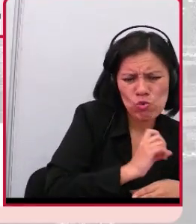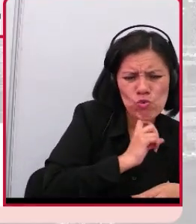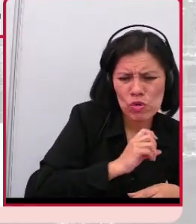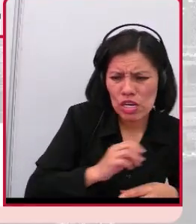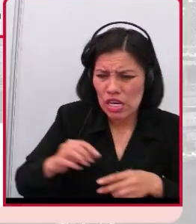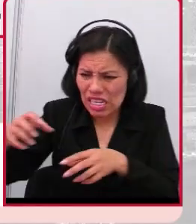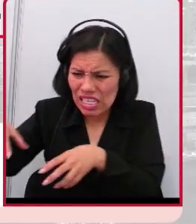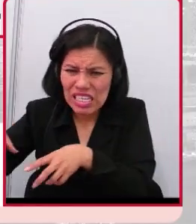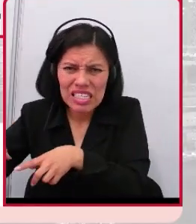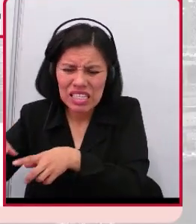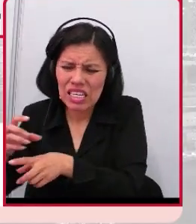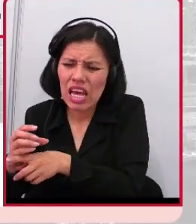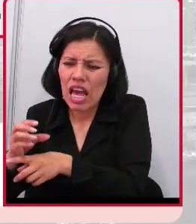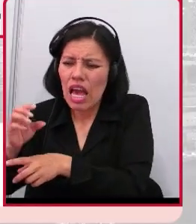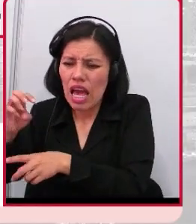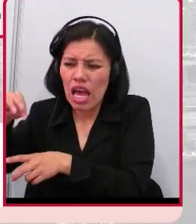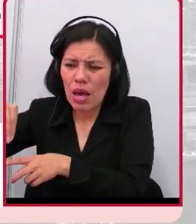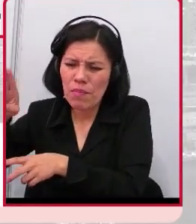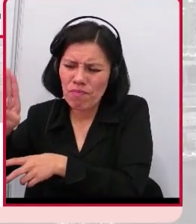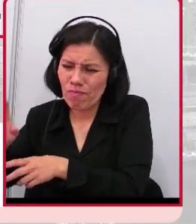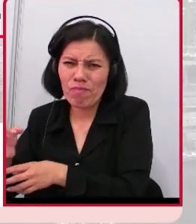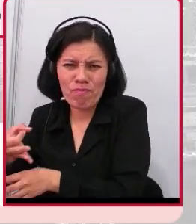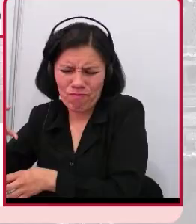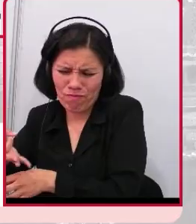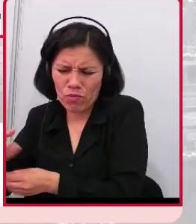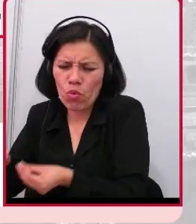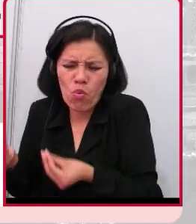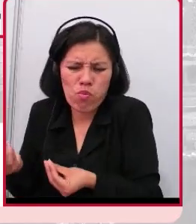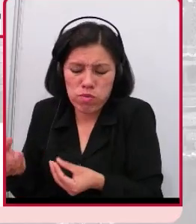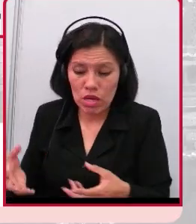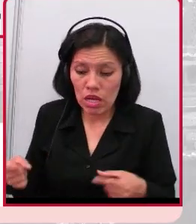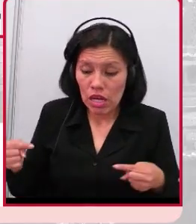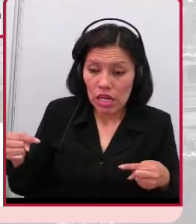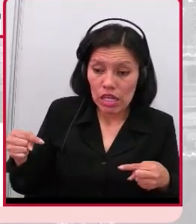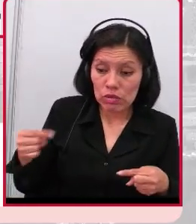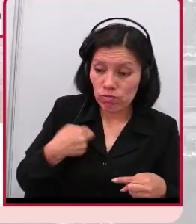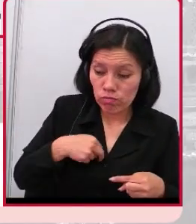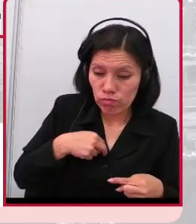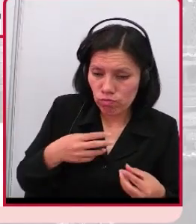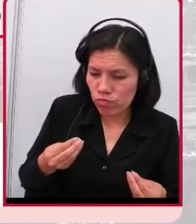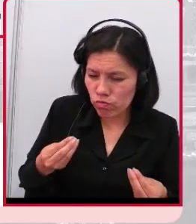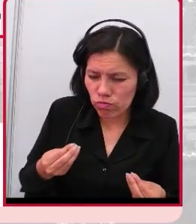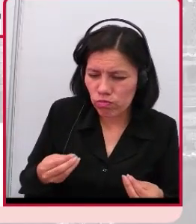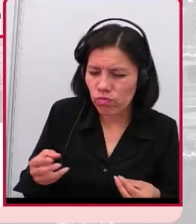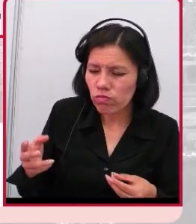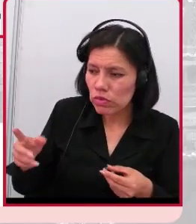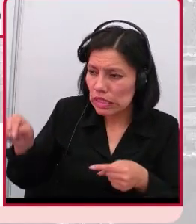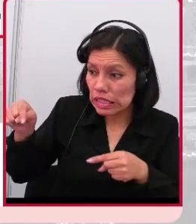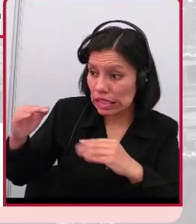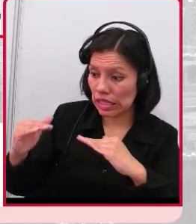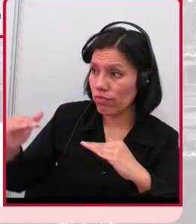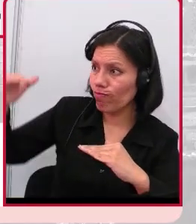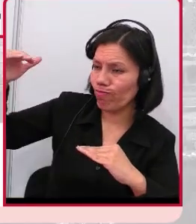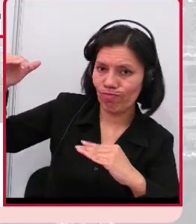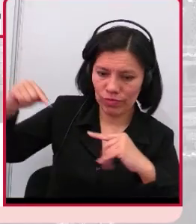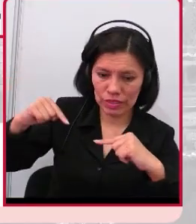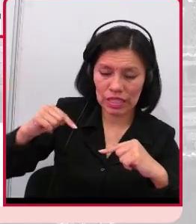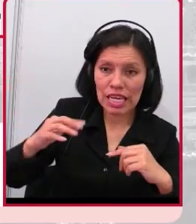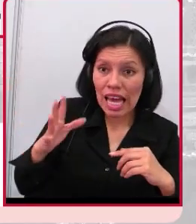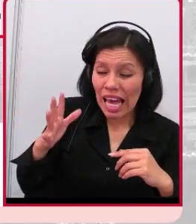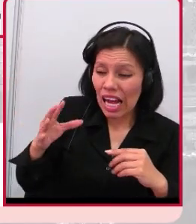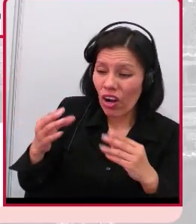molibdeno, donde el enriquecimiento va aguas arriba y las colas van en